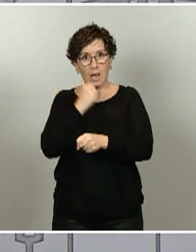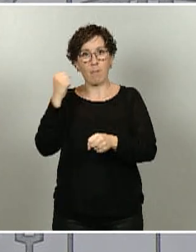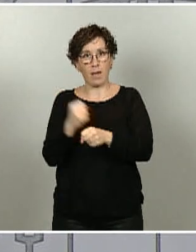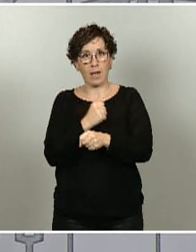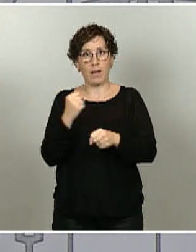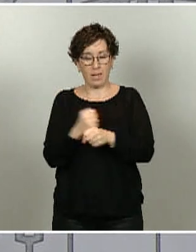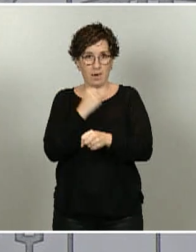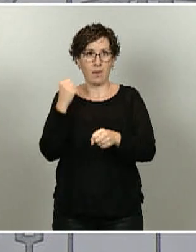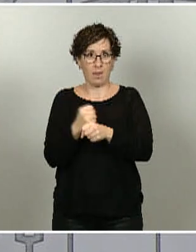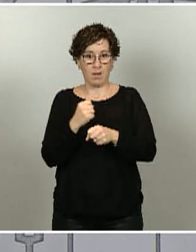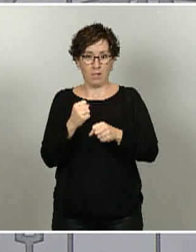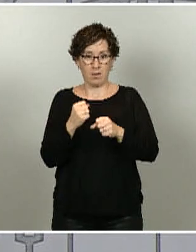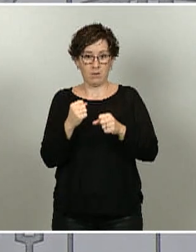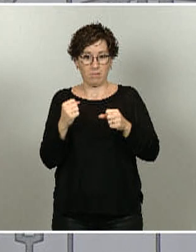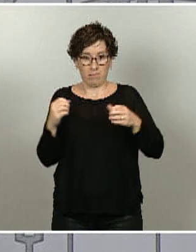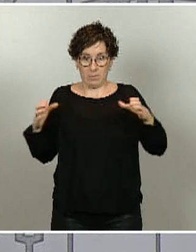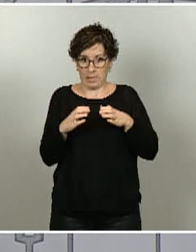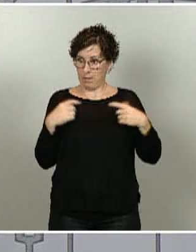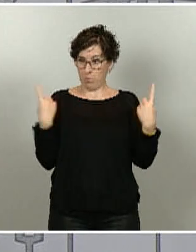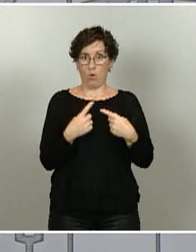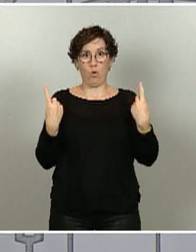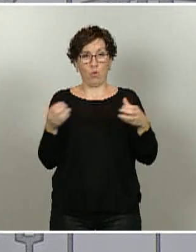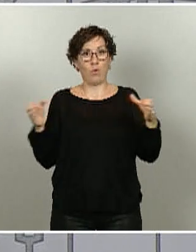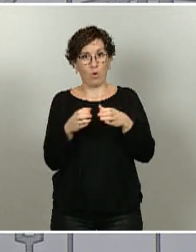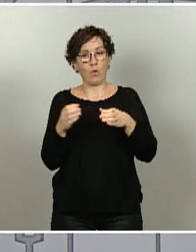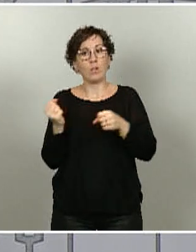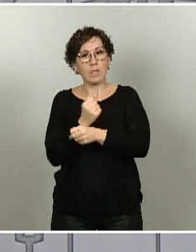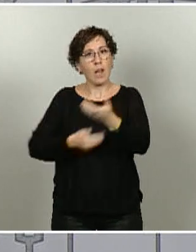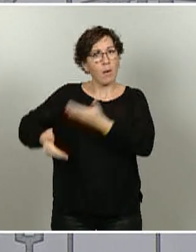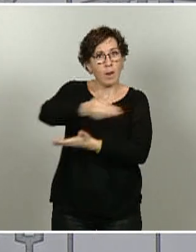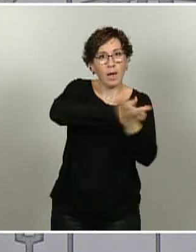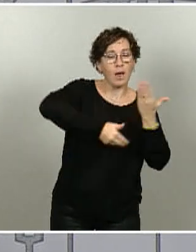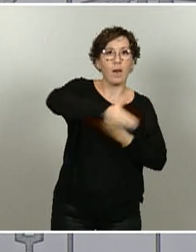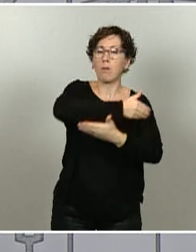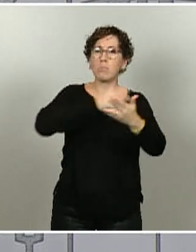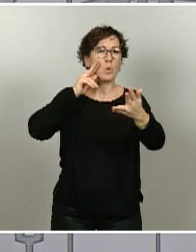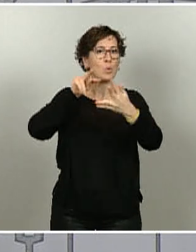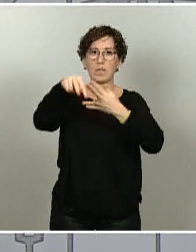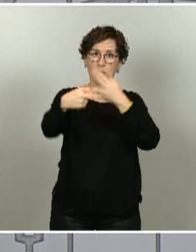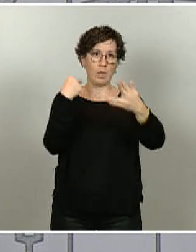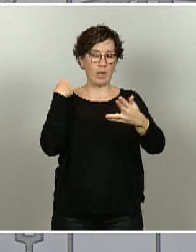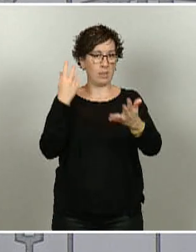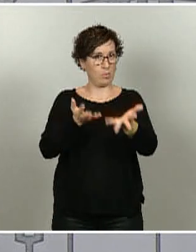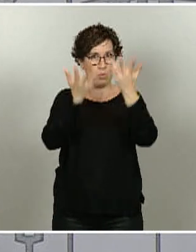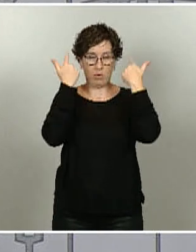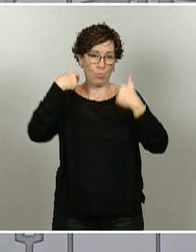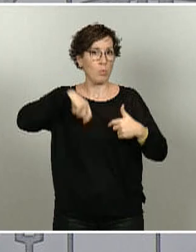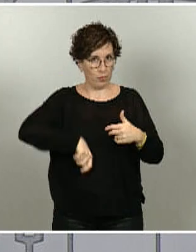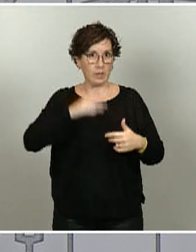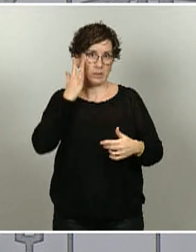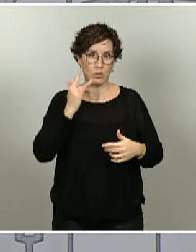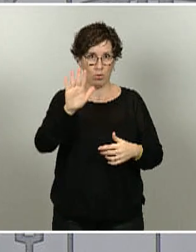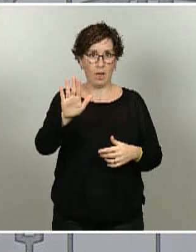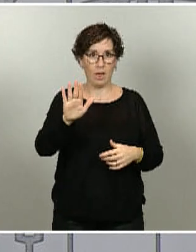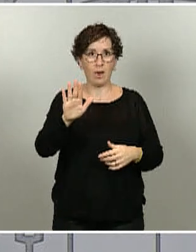estamos trabajando con cada una de ellas, de una forma completamente transparente, muy fluida y muy profesional. Yo no creo que debamos